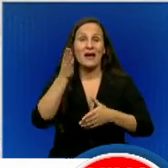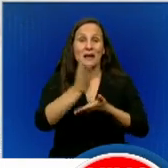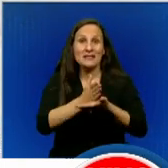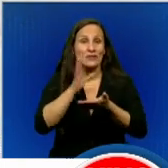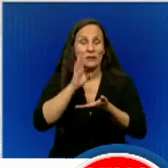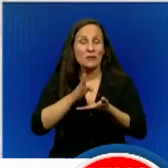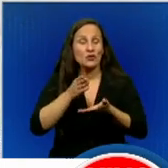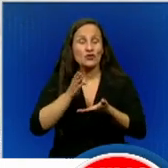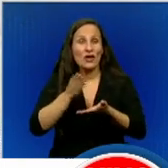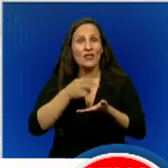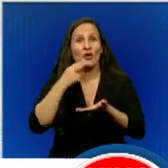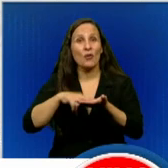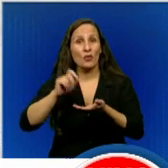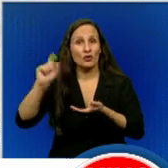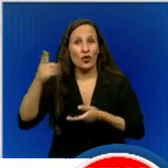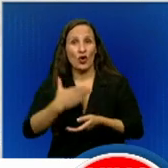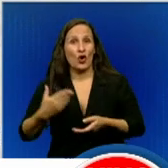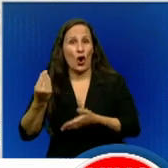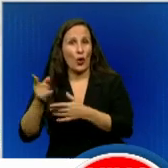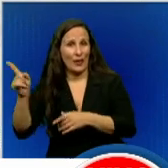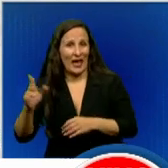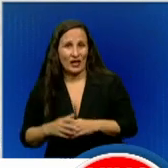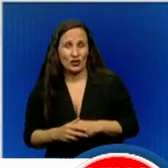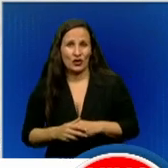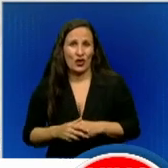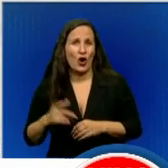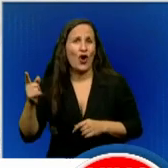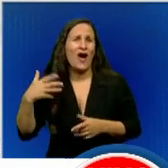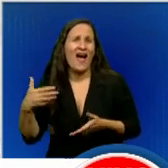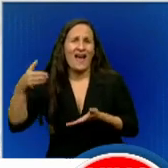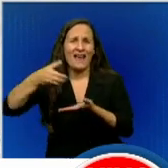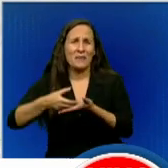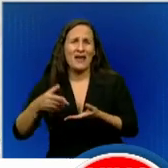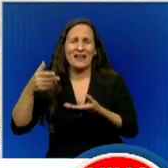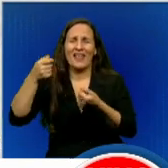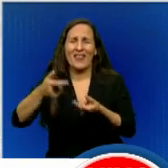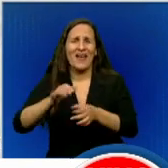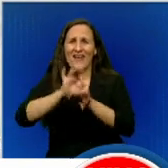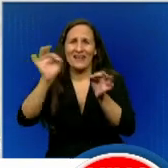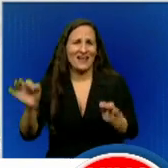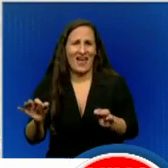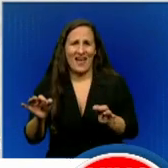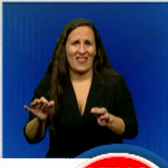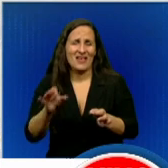sin derramar una sola una sola gota de sudor sin invertir y sin poner en juego nada